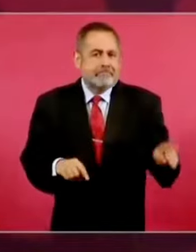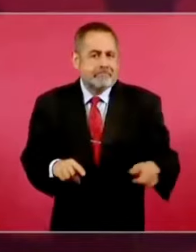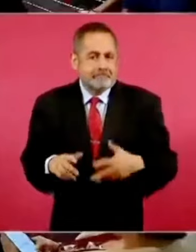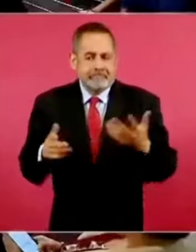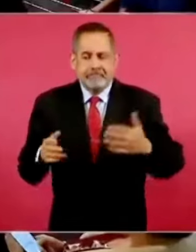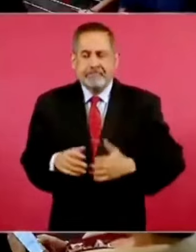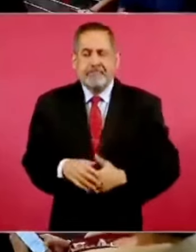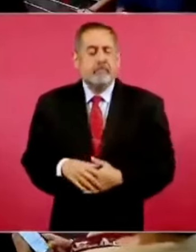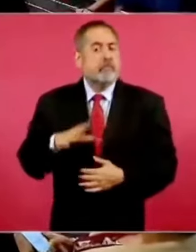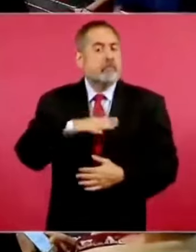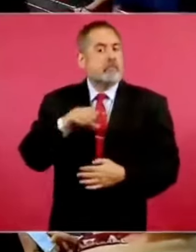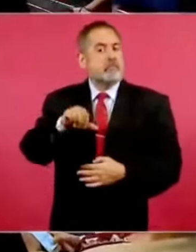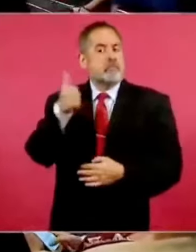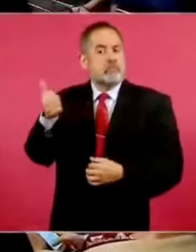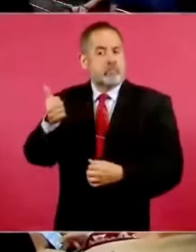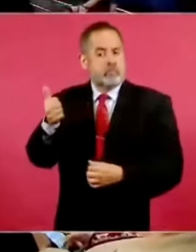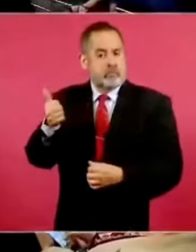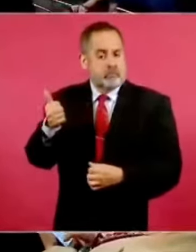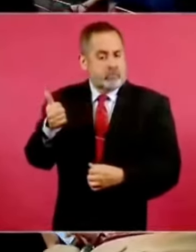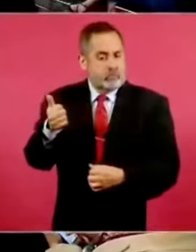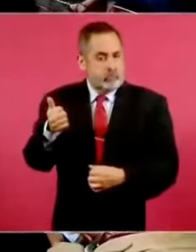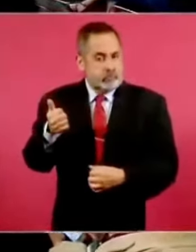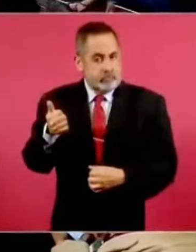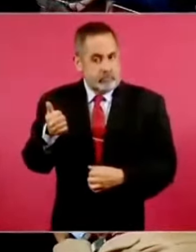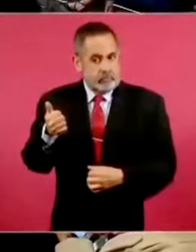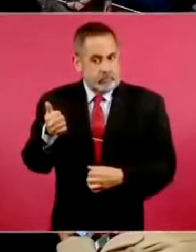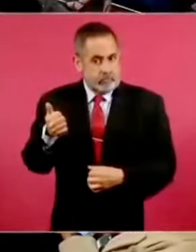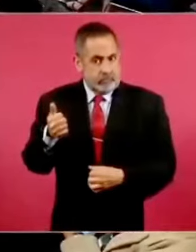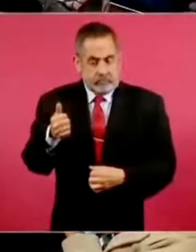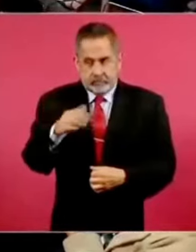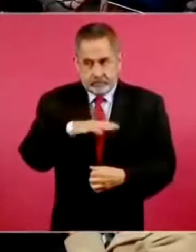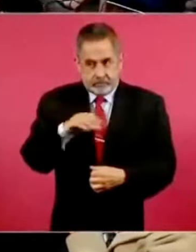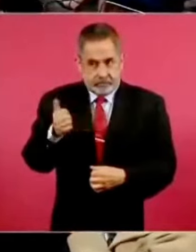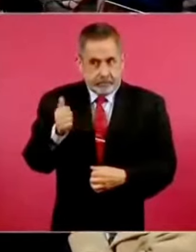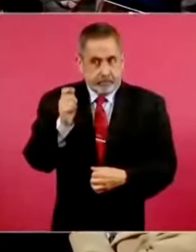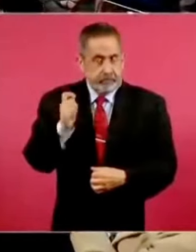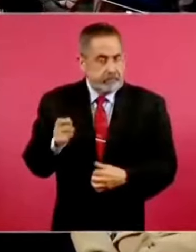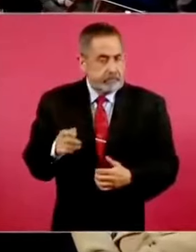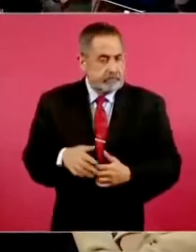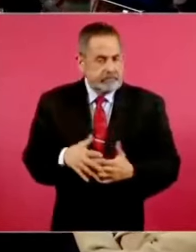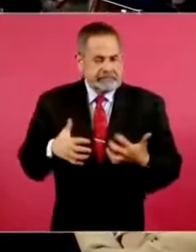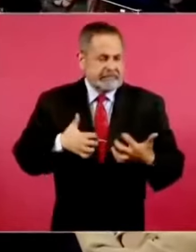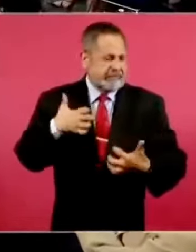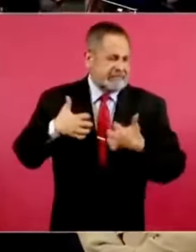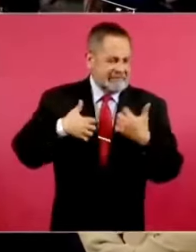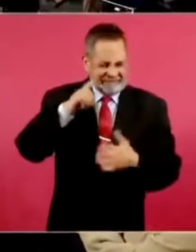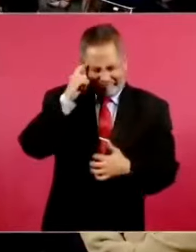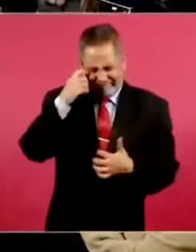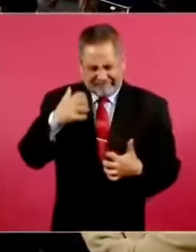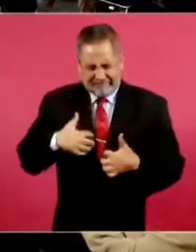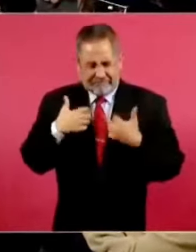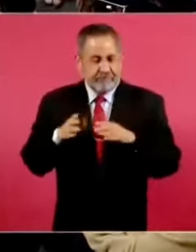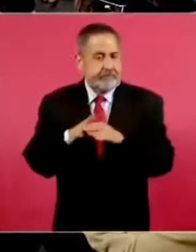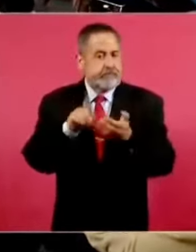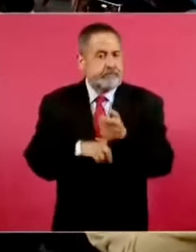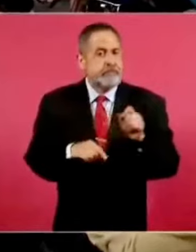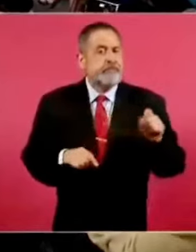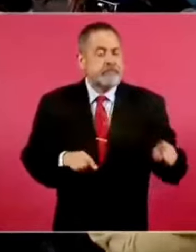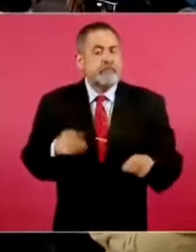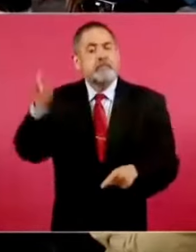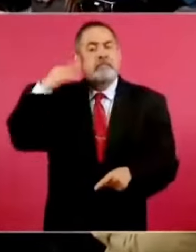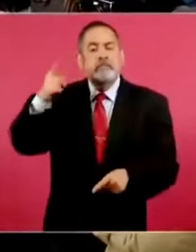hay otro que está, pero enojadísimo, porque también estaba en la